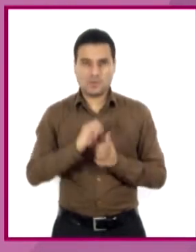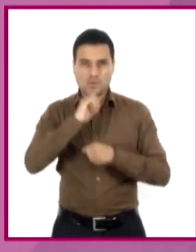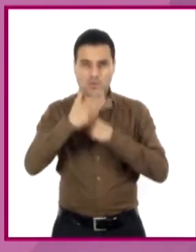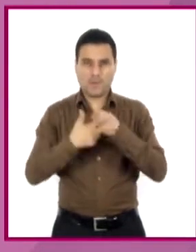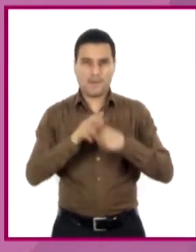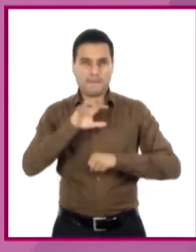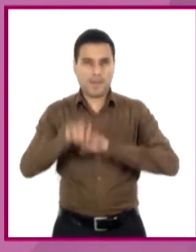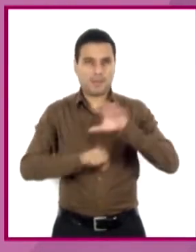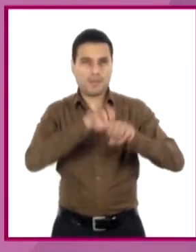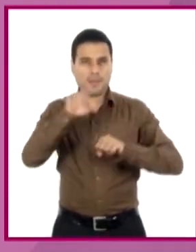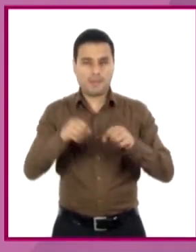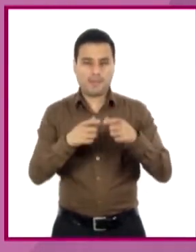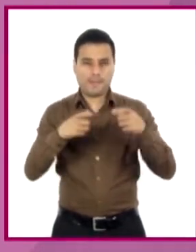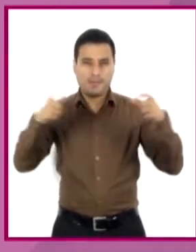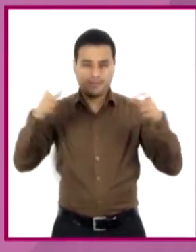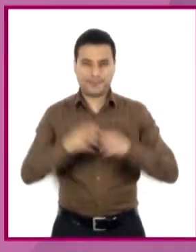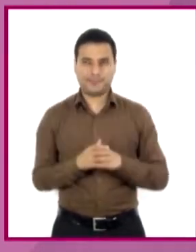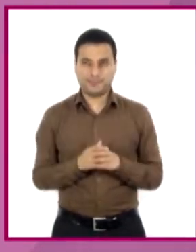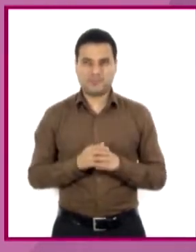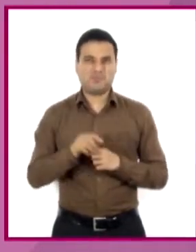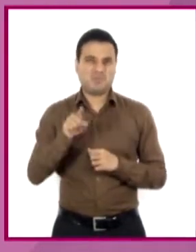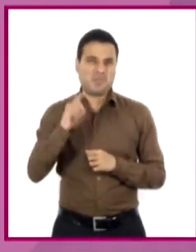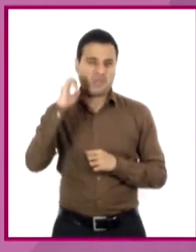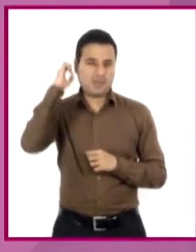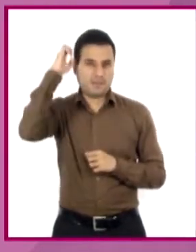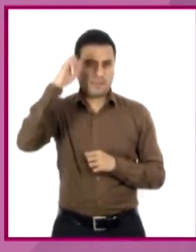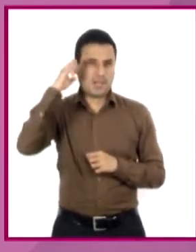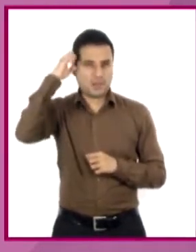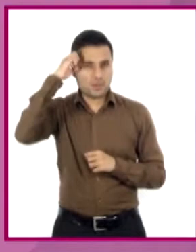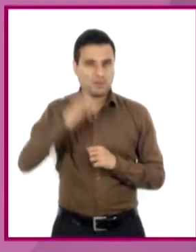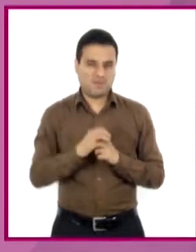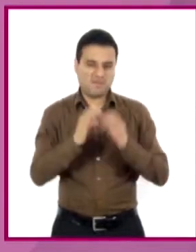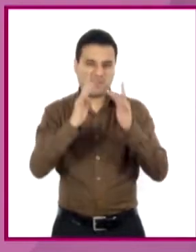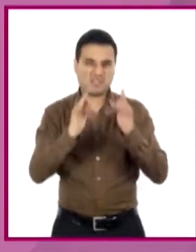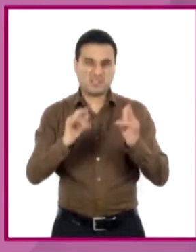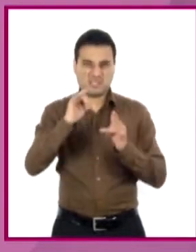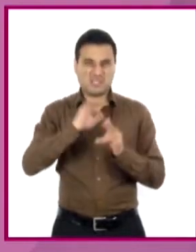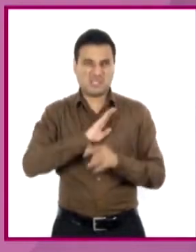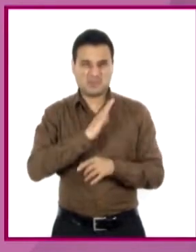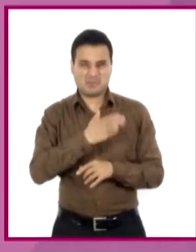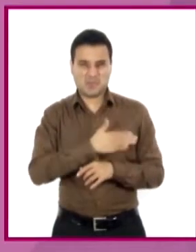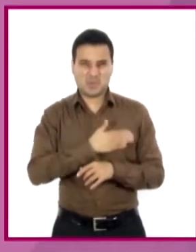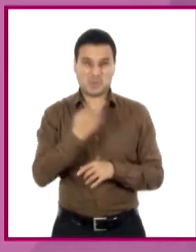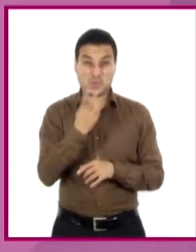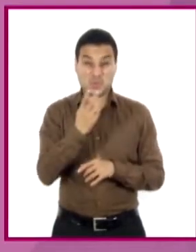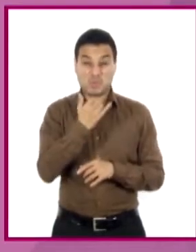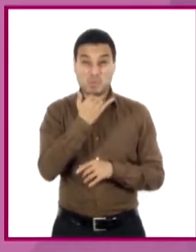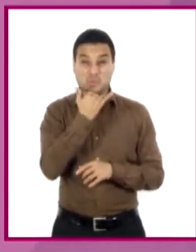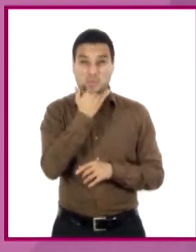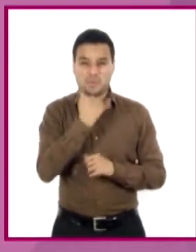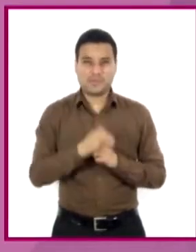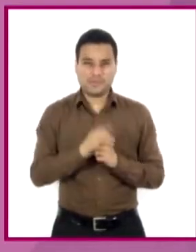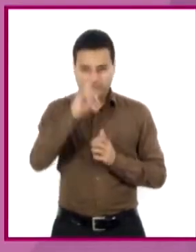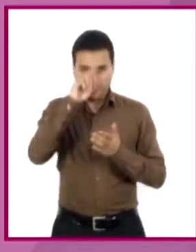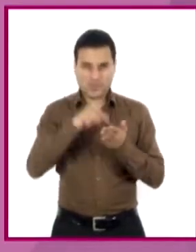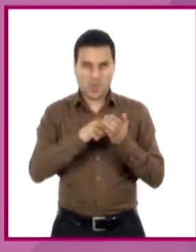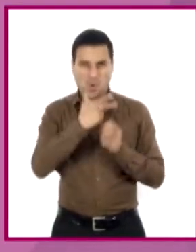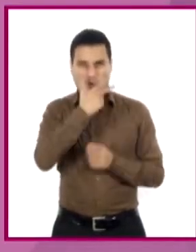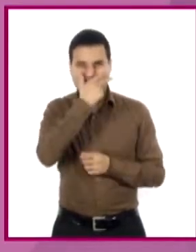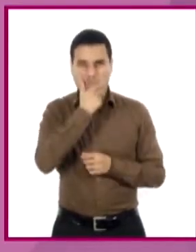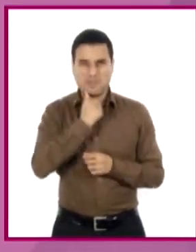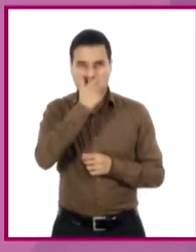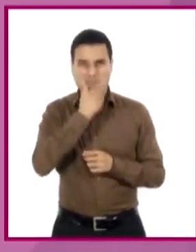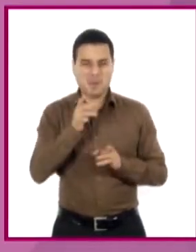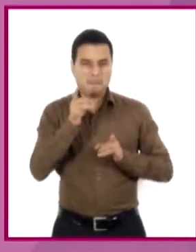Europa. Fue un emperador francés o español, algo así. Por lo que yo sé, un conquistador